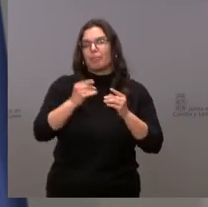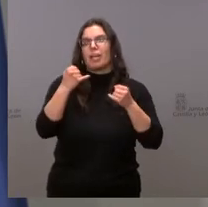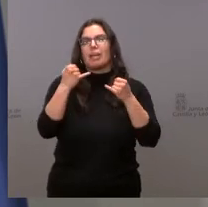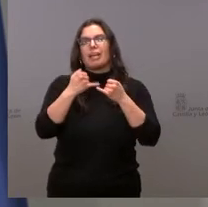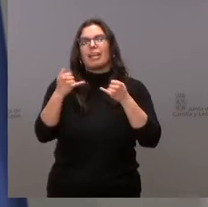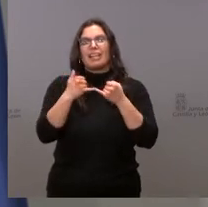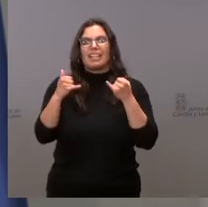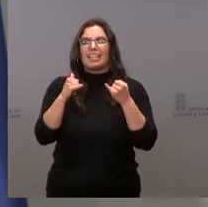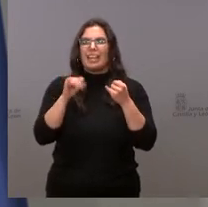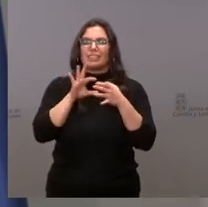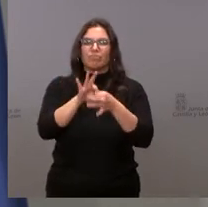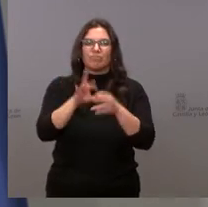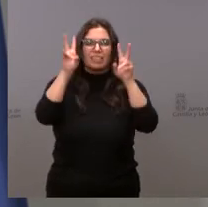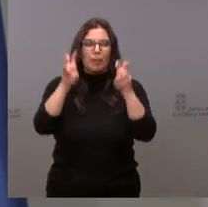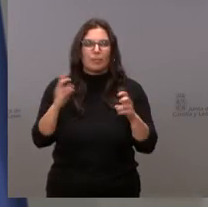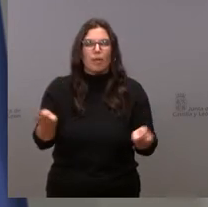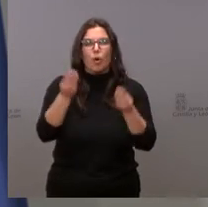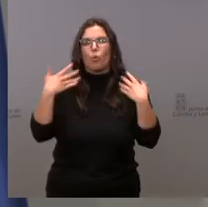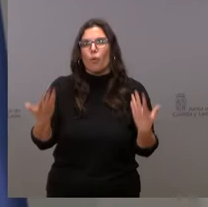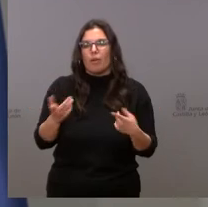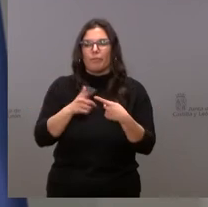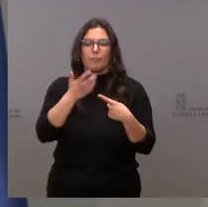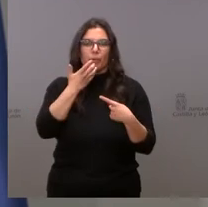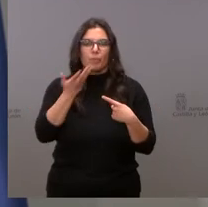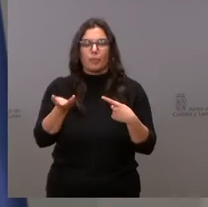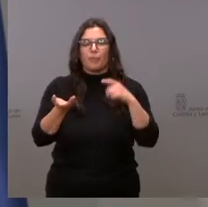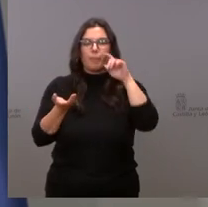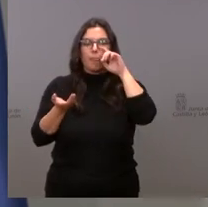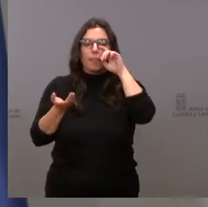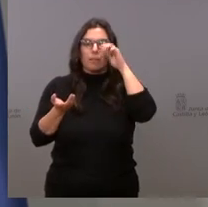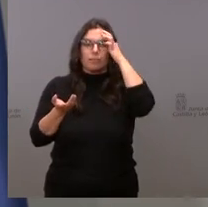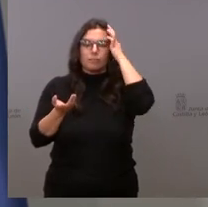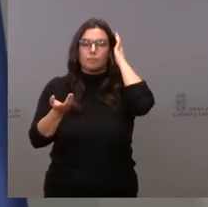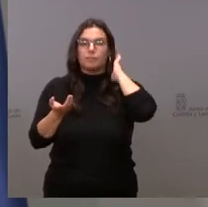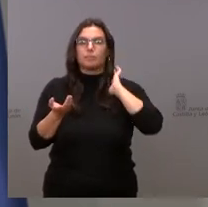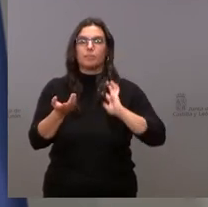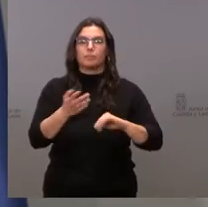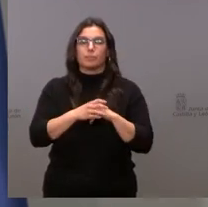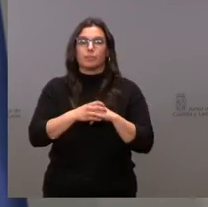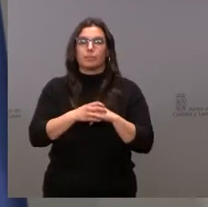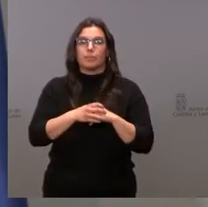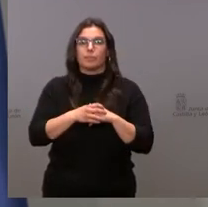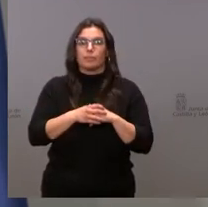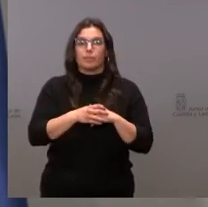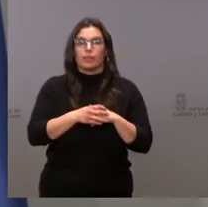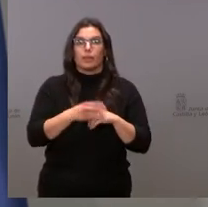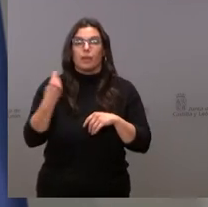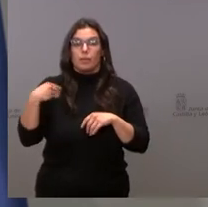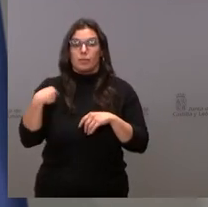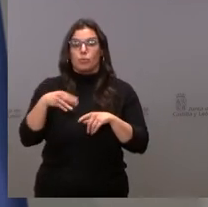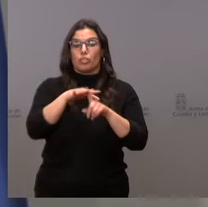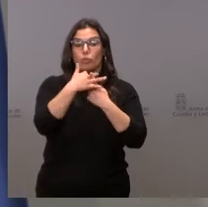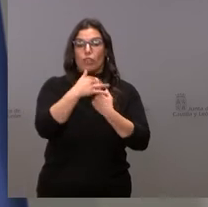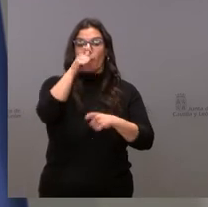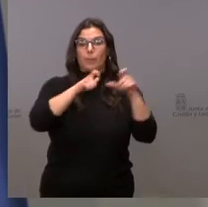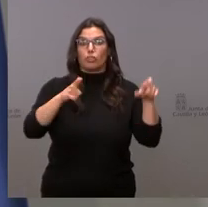que no hay motivo para que la consideración del envejecimiento pierda peso en